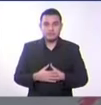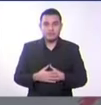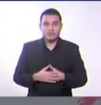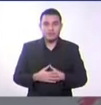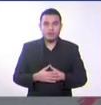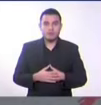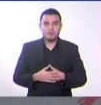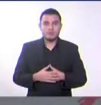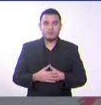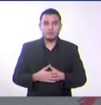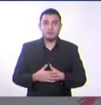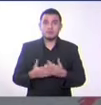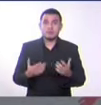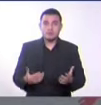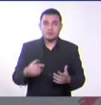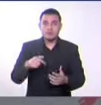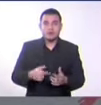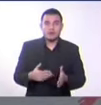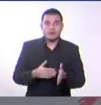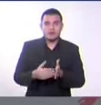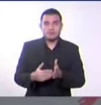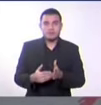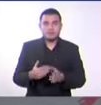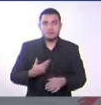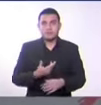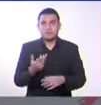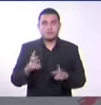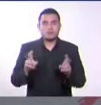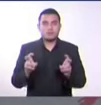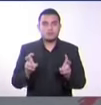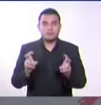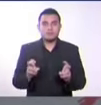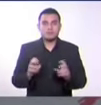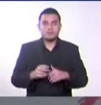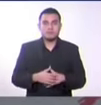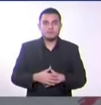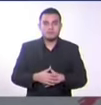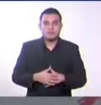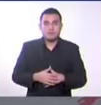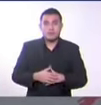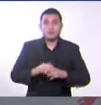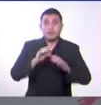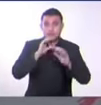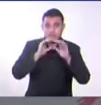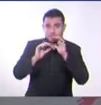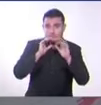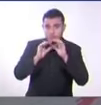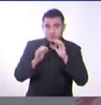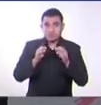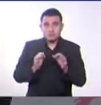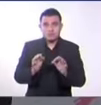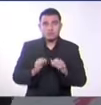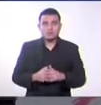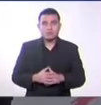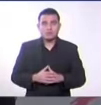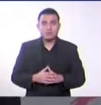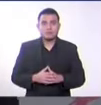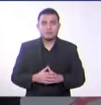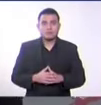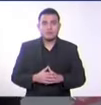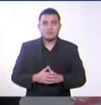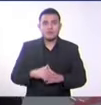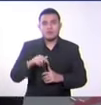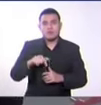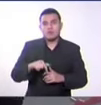entonces vamos a empezar nuestro tema que es los medios de comunicación. Sin embargo,